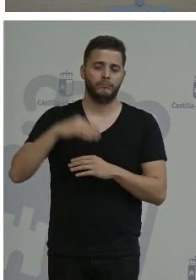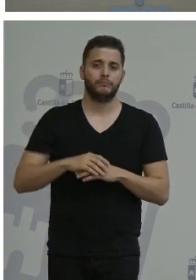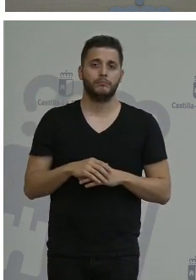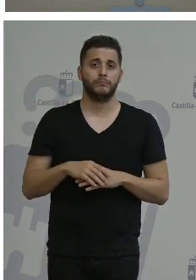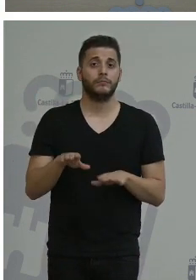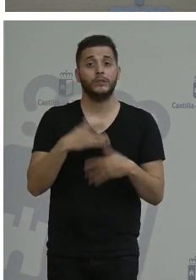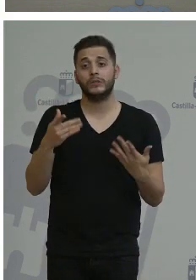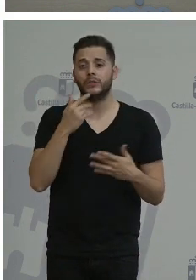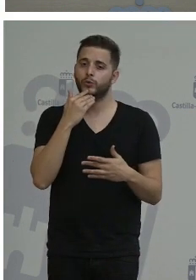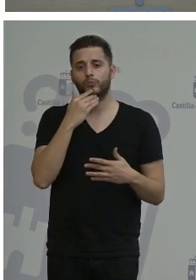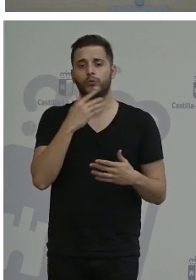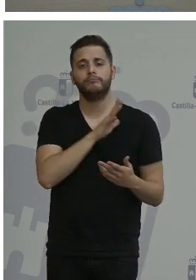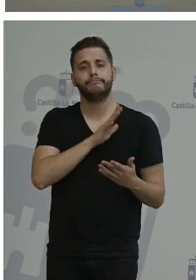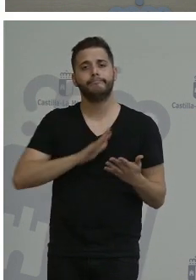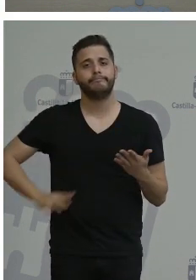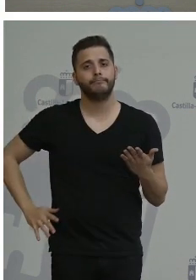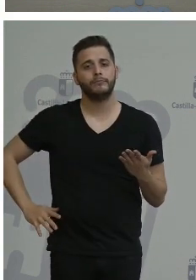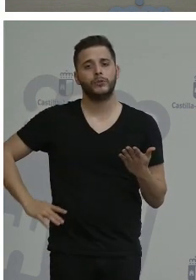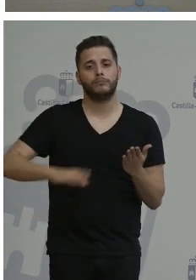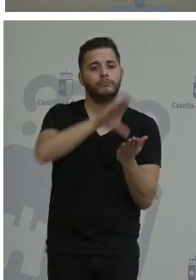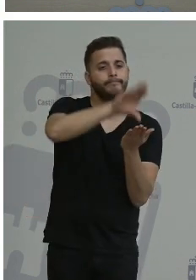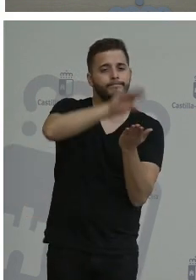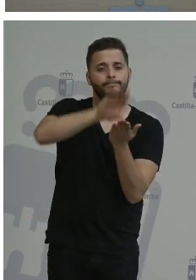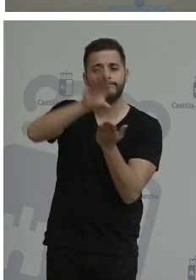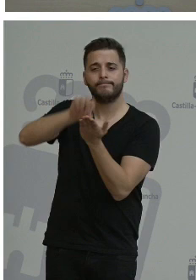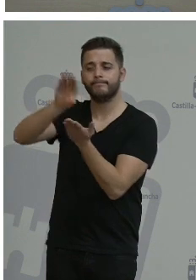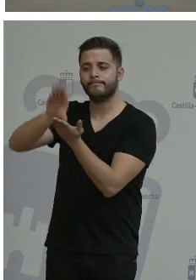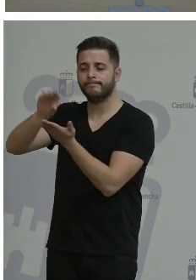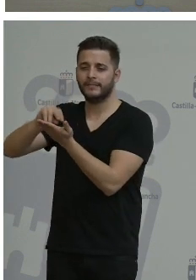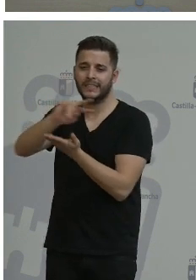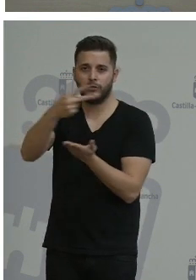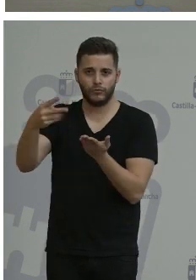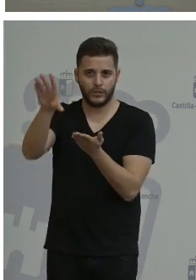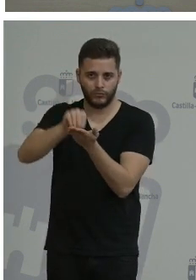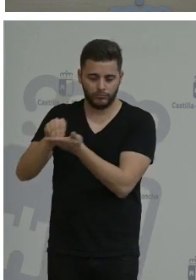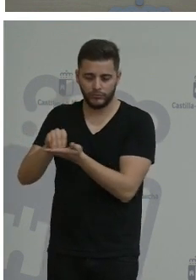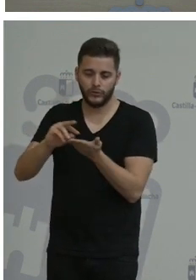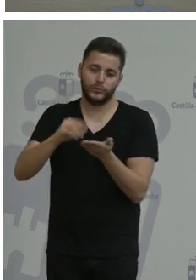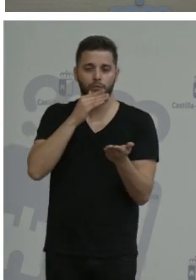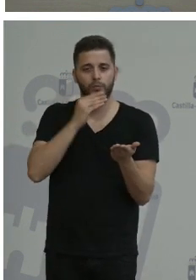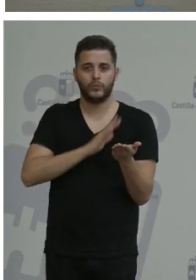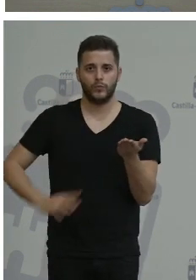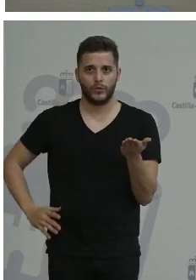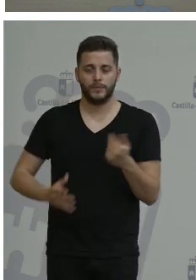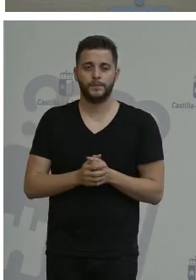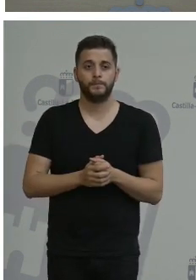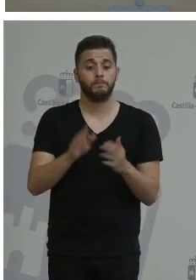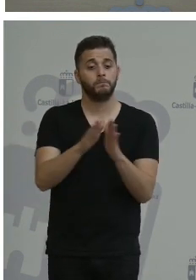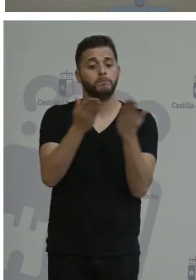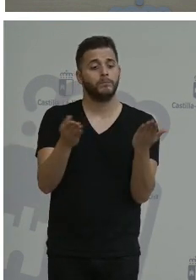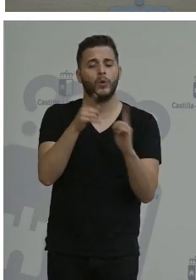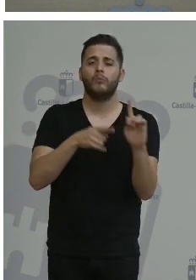un poco un borrador de esas conclusiones que hemos establecido. El objetivo de este borrador es dar